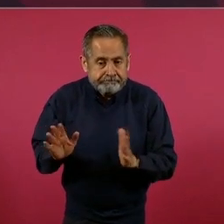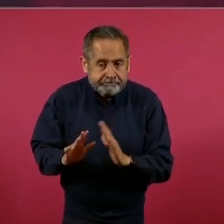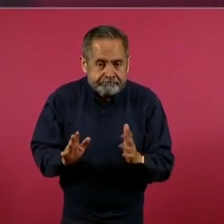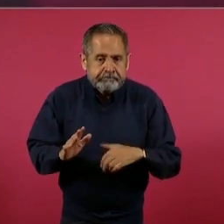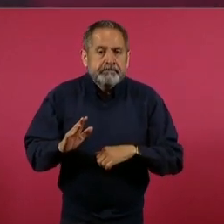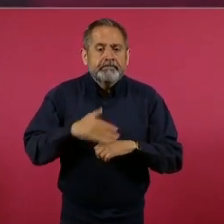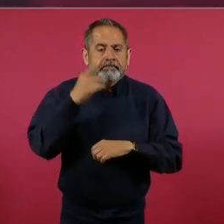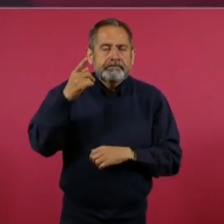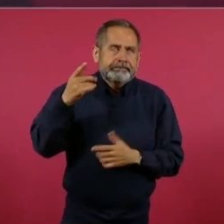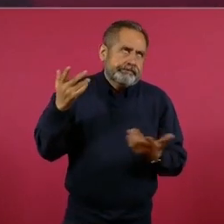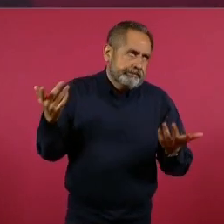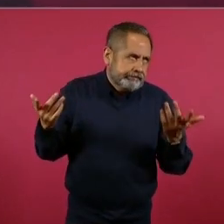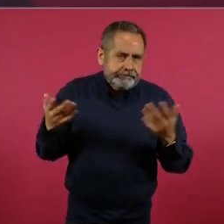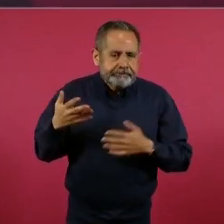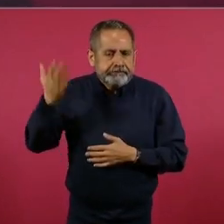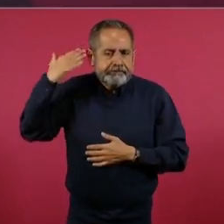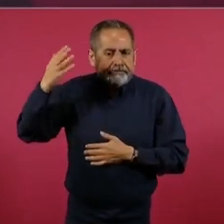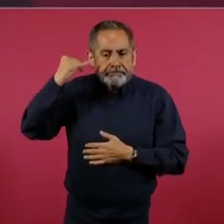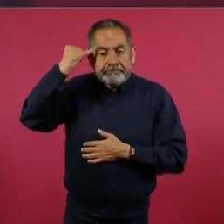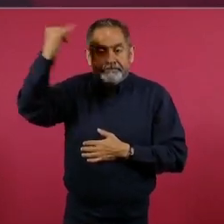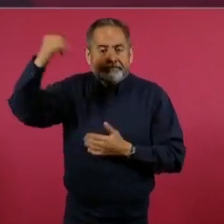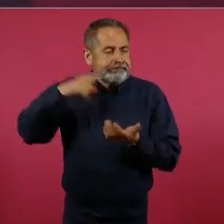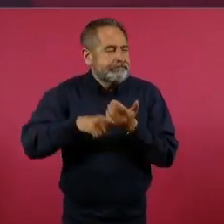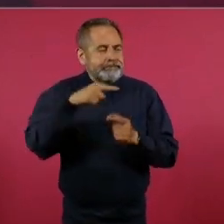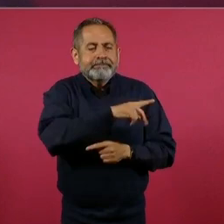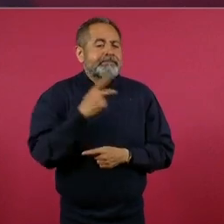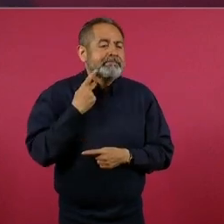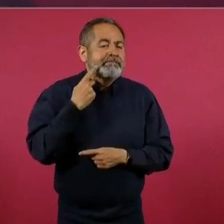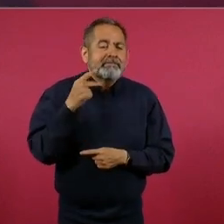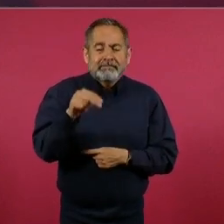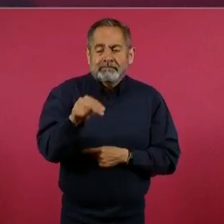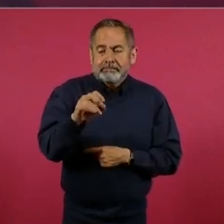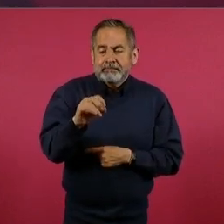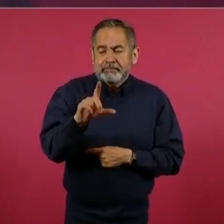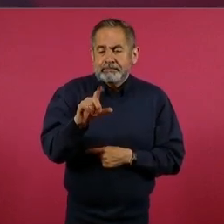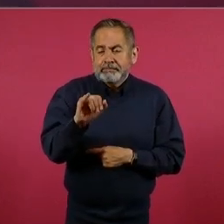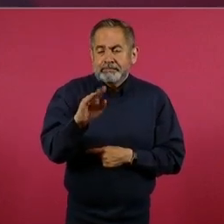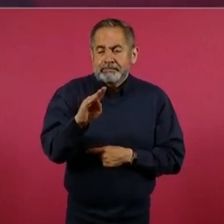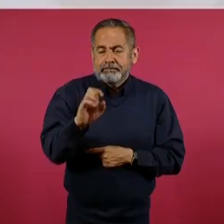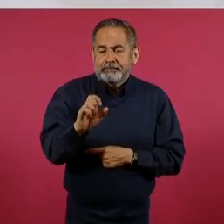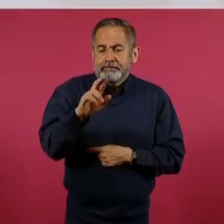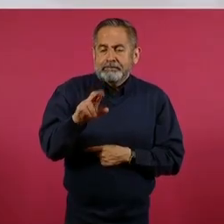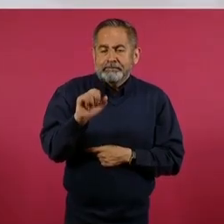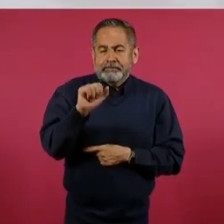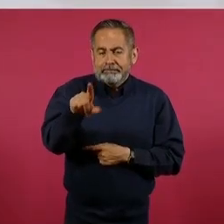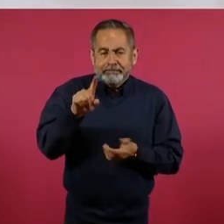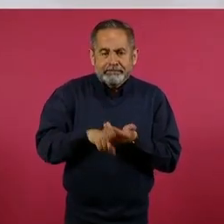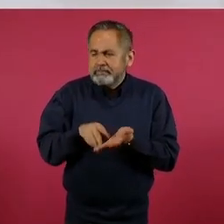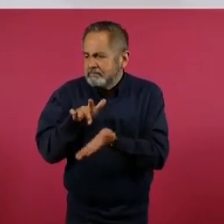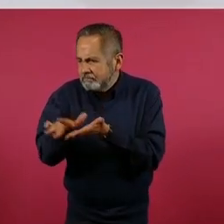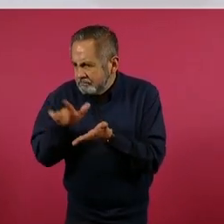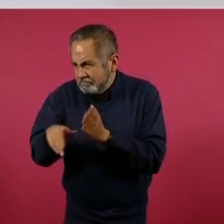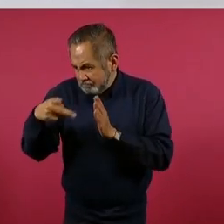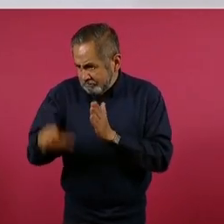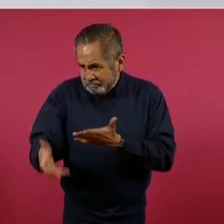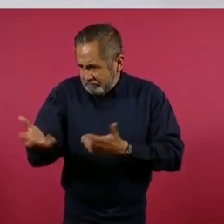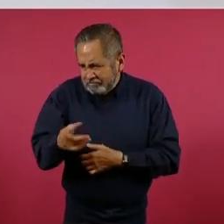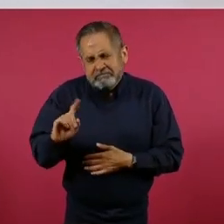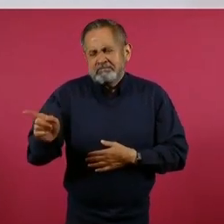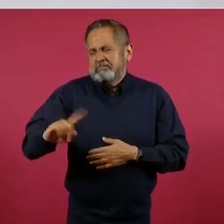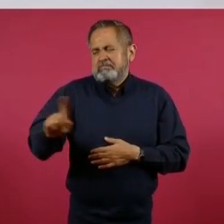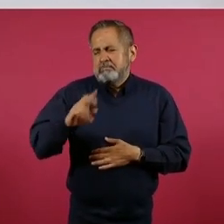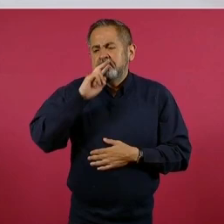en la concepción de política neoliberal, de política económica neoliberal, en un